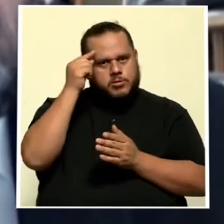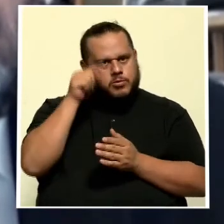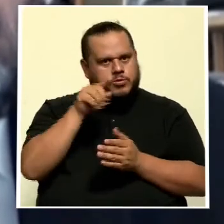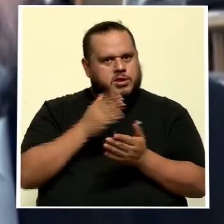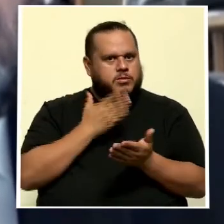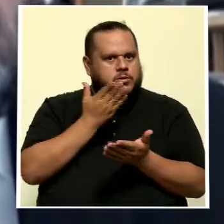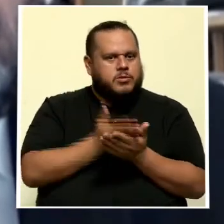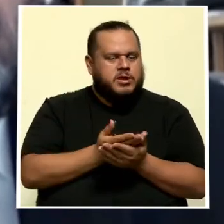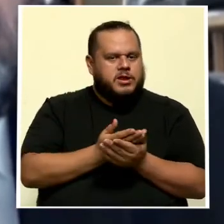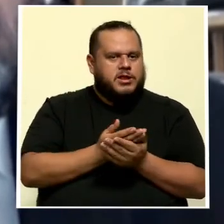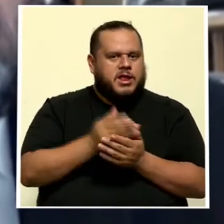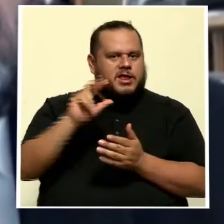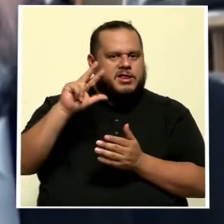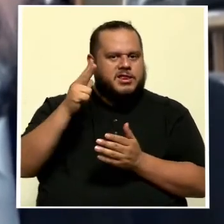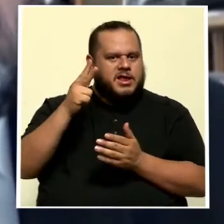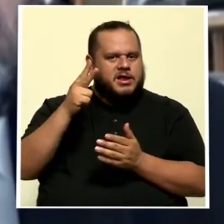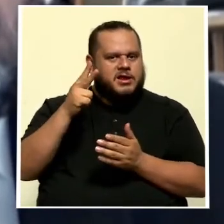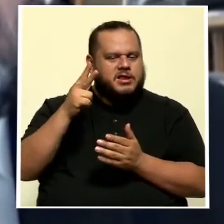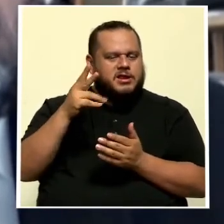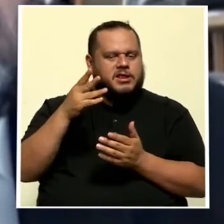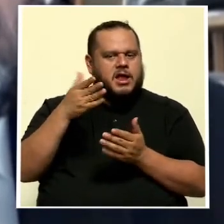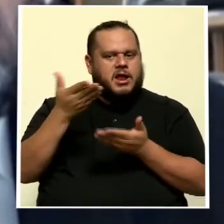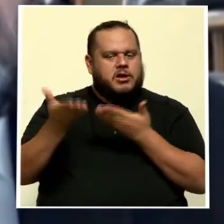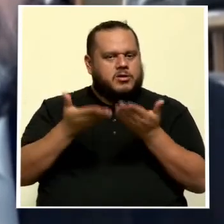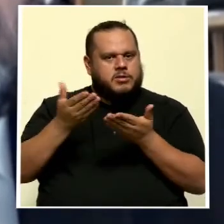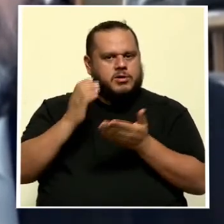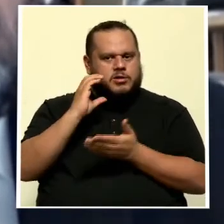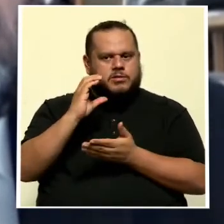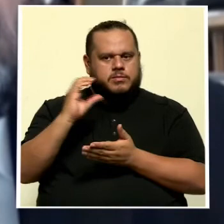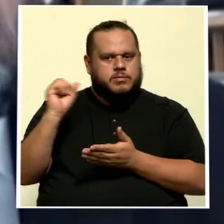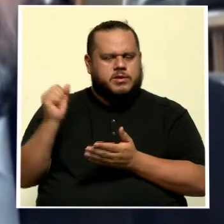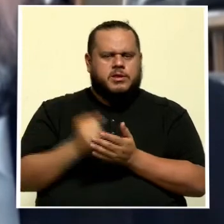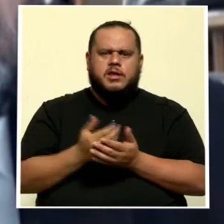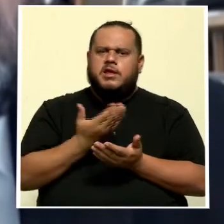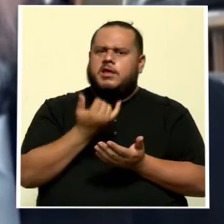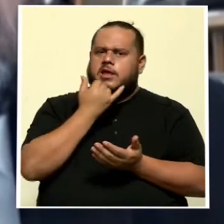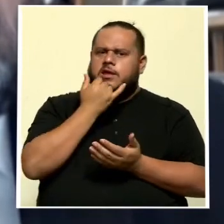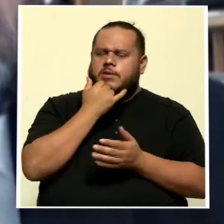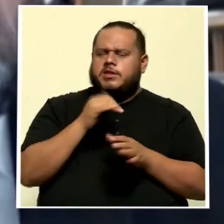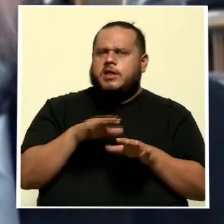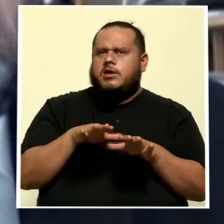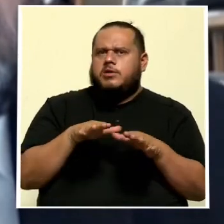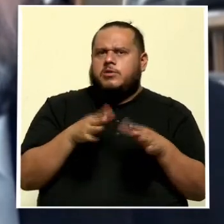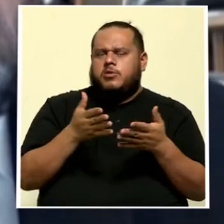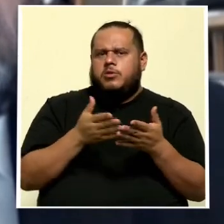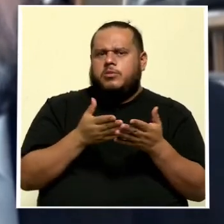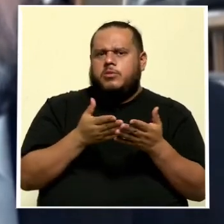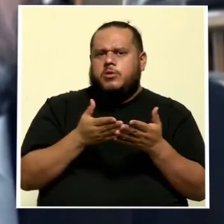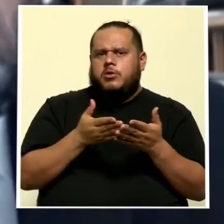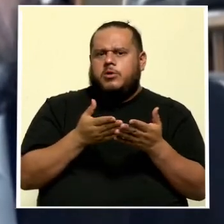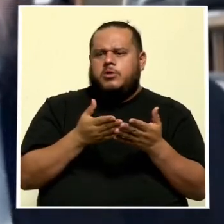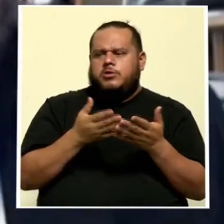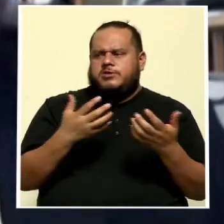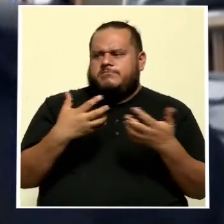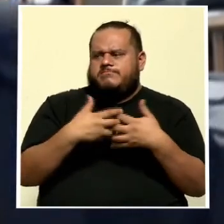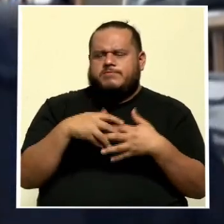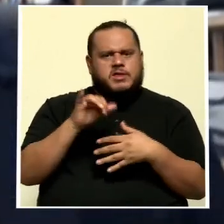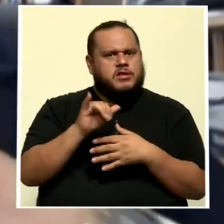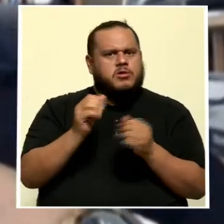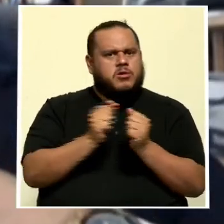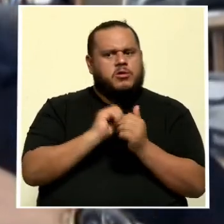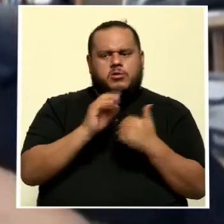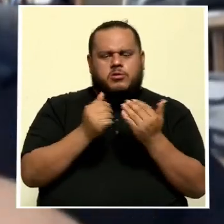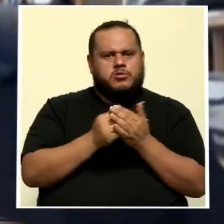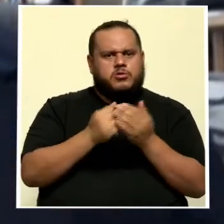propone tercerizar los servicios de la Caja. ¿Qué pasaría? ¿Cómo se conjuga eso con toda